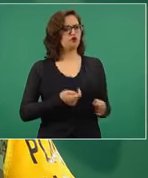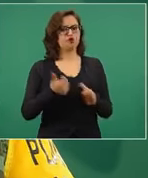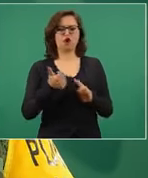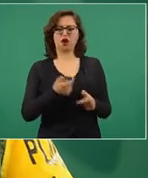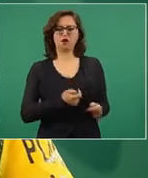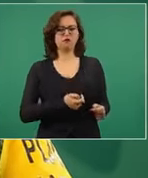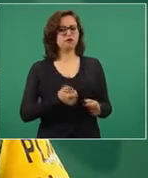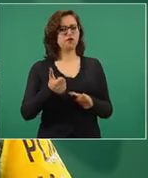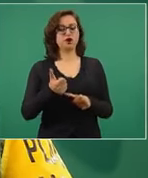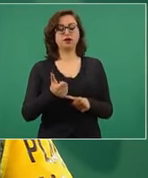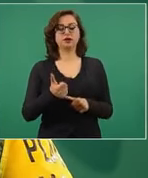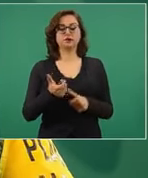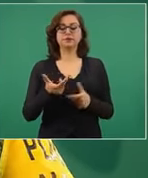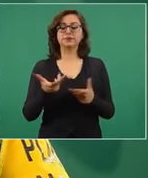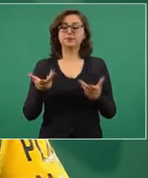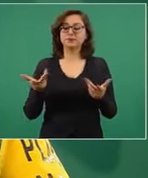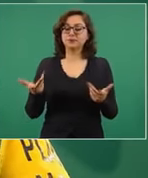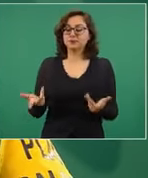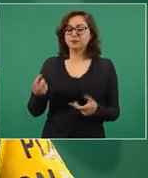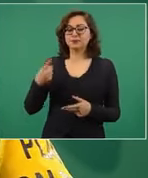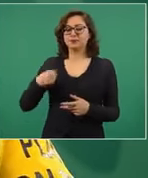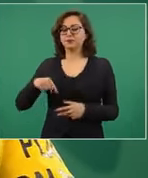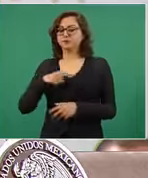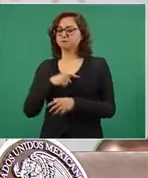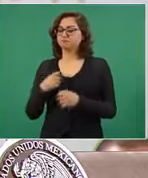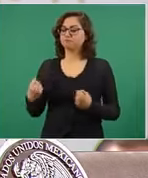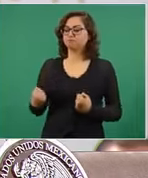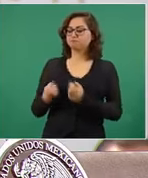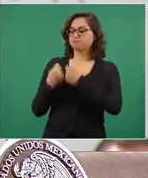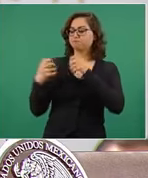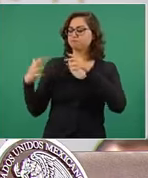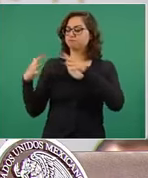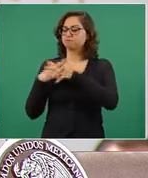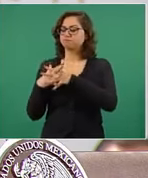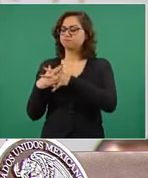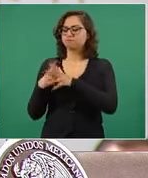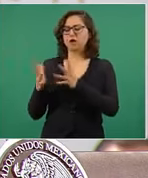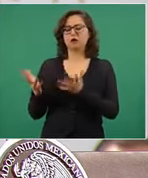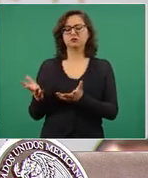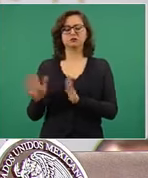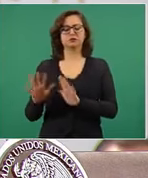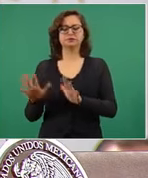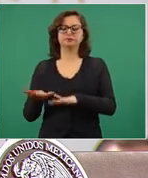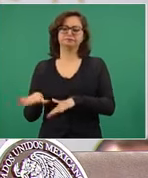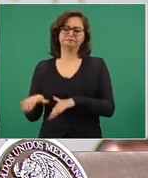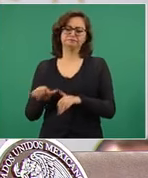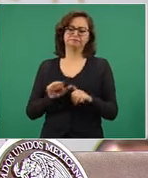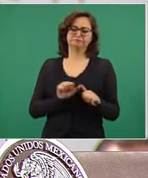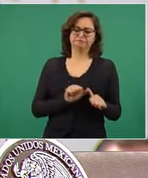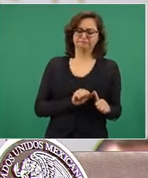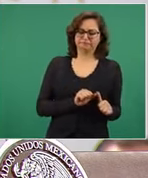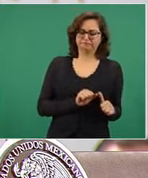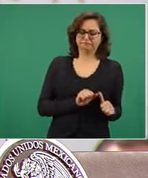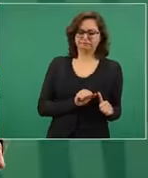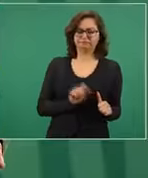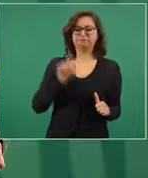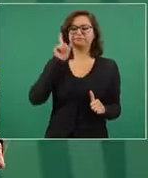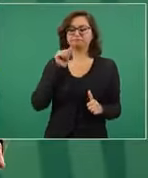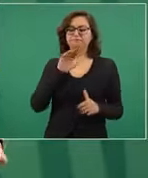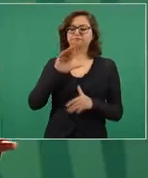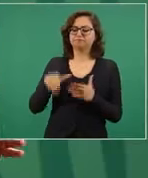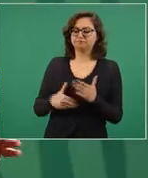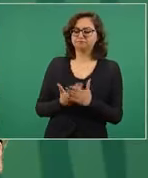no entrar en conflicto. Salió inicialmente a la base y regresamos al día siguiente. La población inclusive